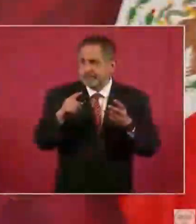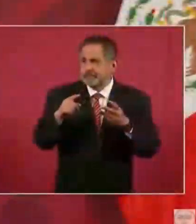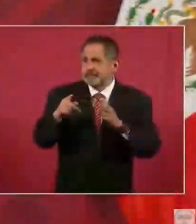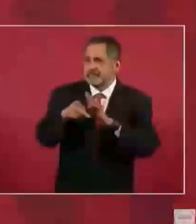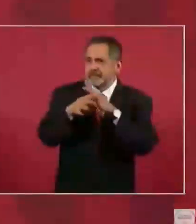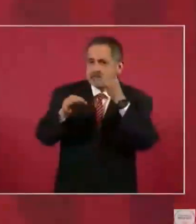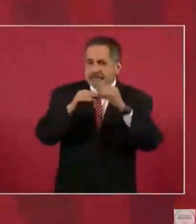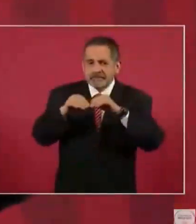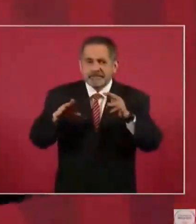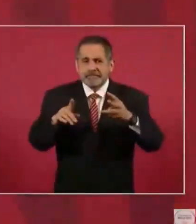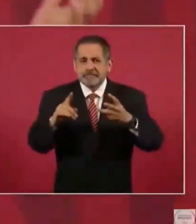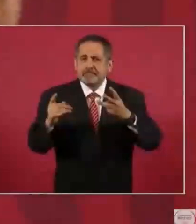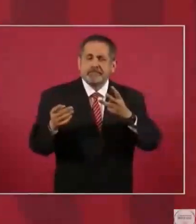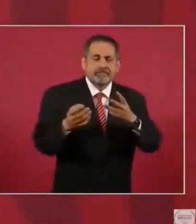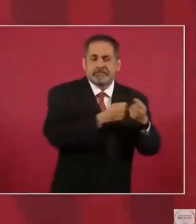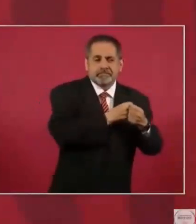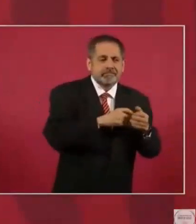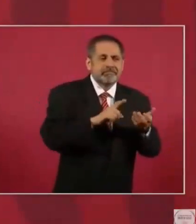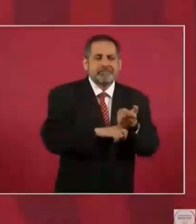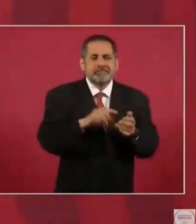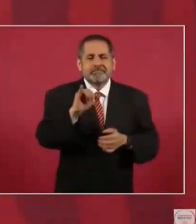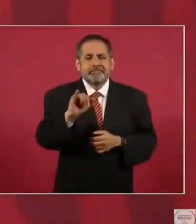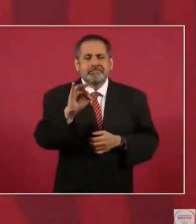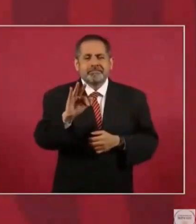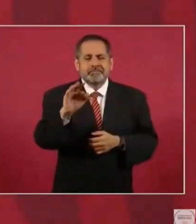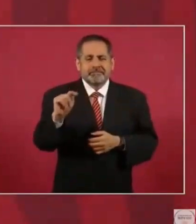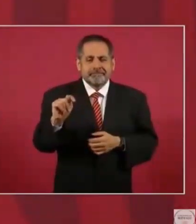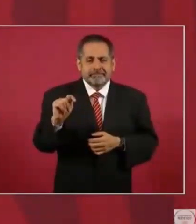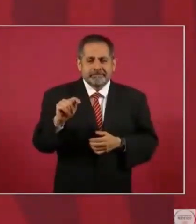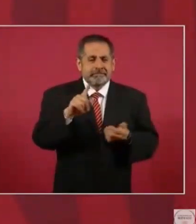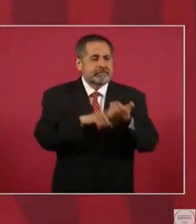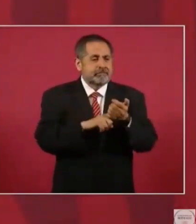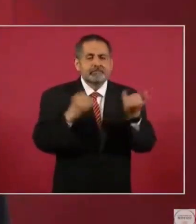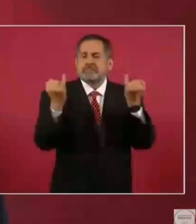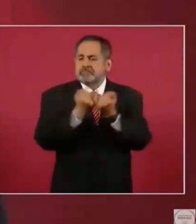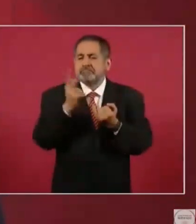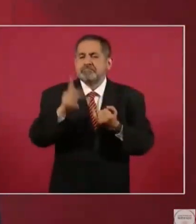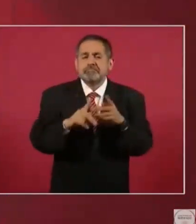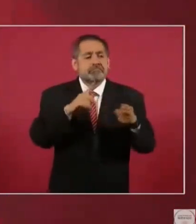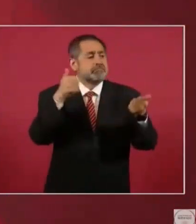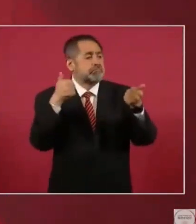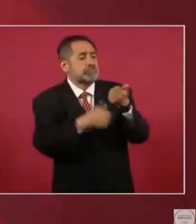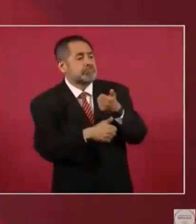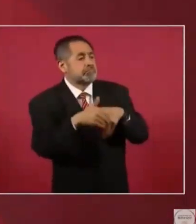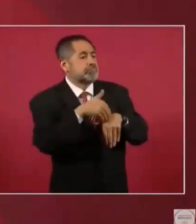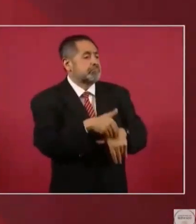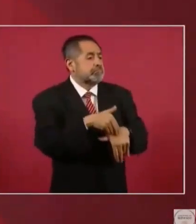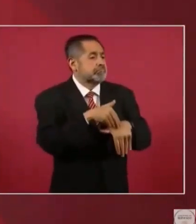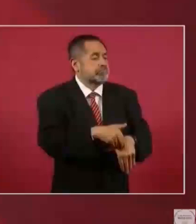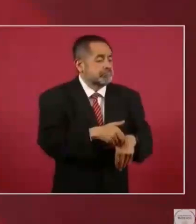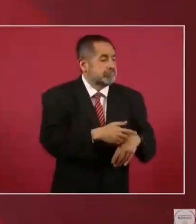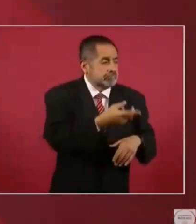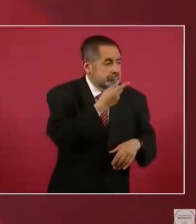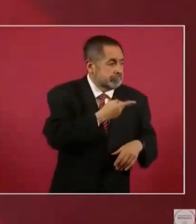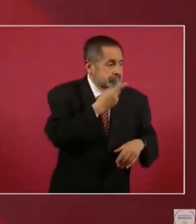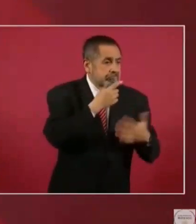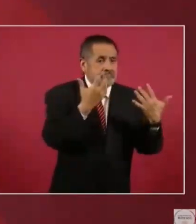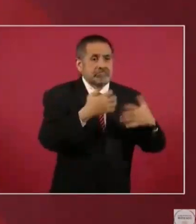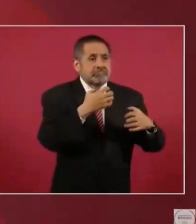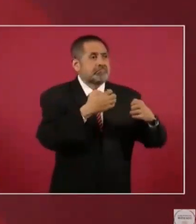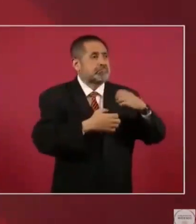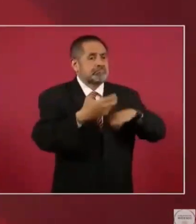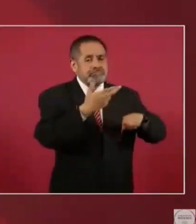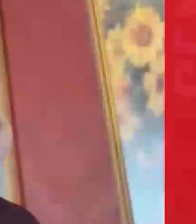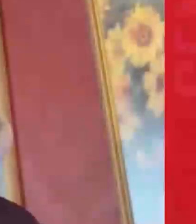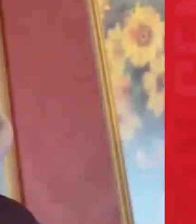tenemos enfrente a unos personajes nefastos, totalmente con ideas absurdas, y que con el tema del